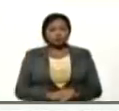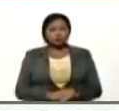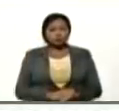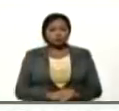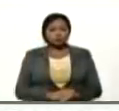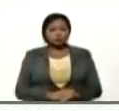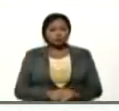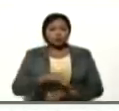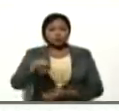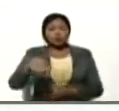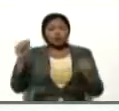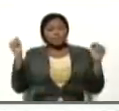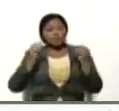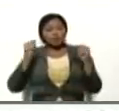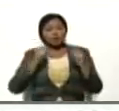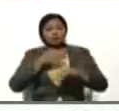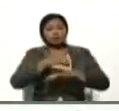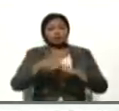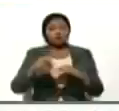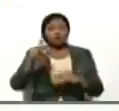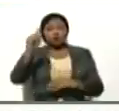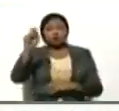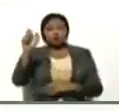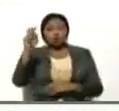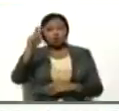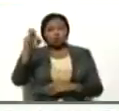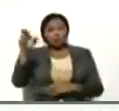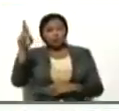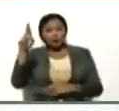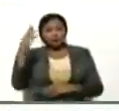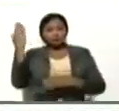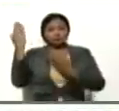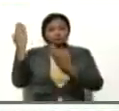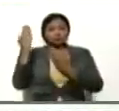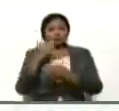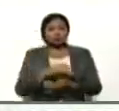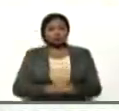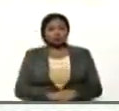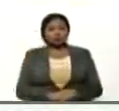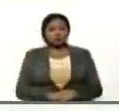Por el estado Mérida, municipio Tobar, Iván Puliti.